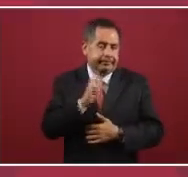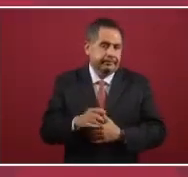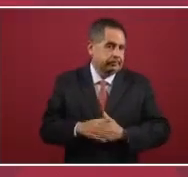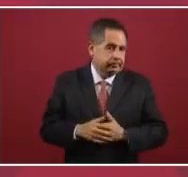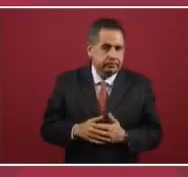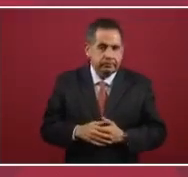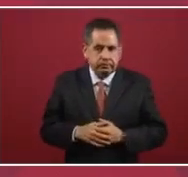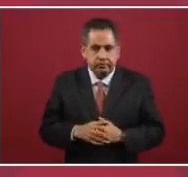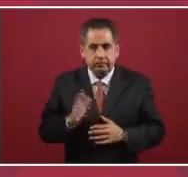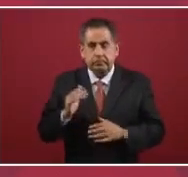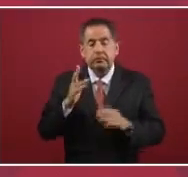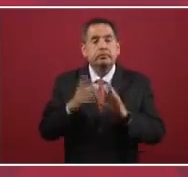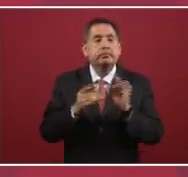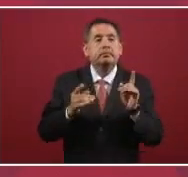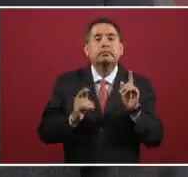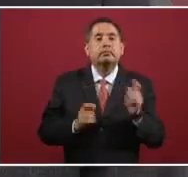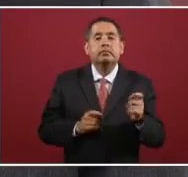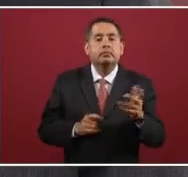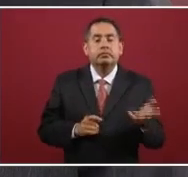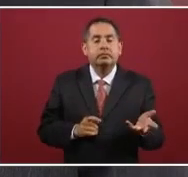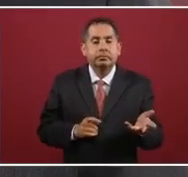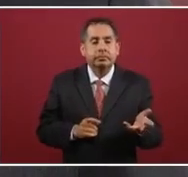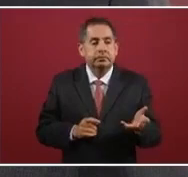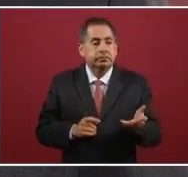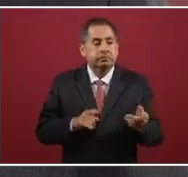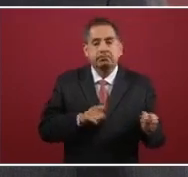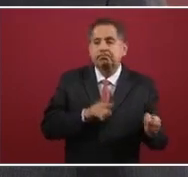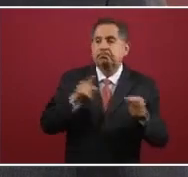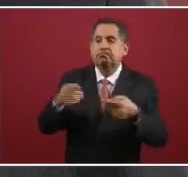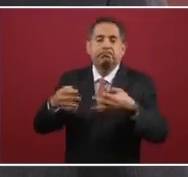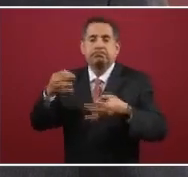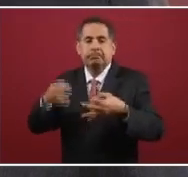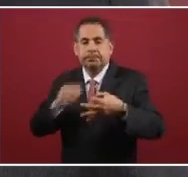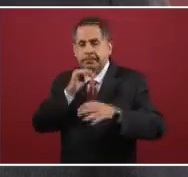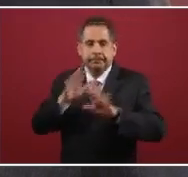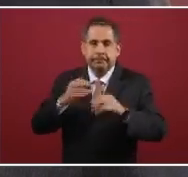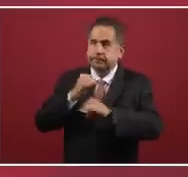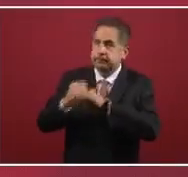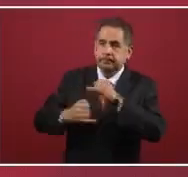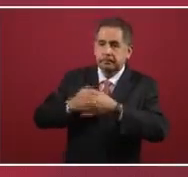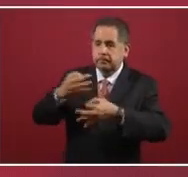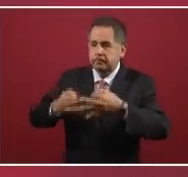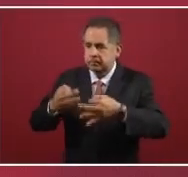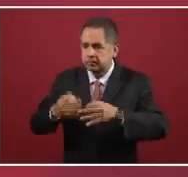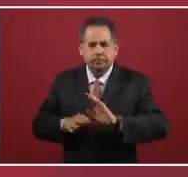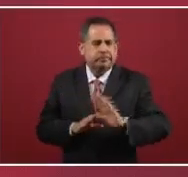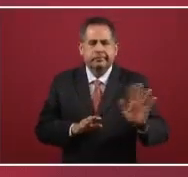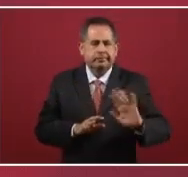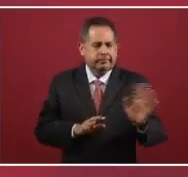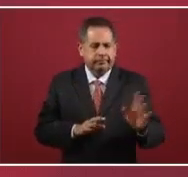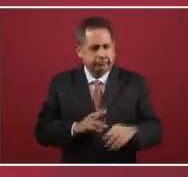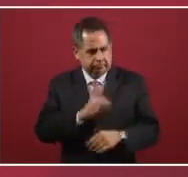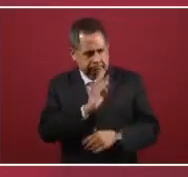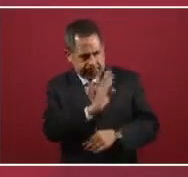se evitó ir a tribunales internacionales.